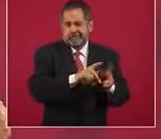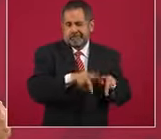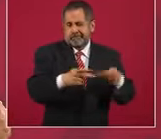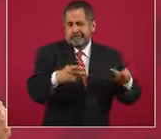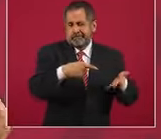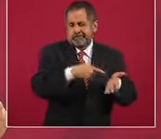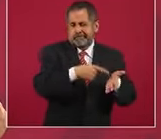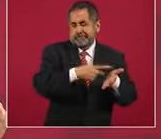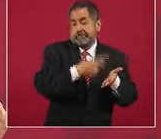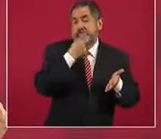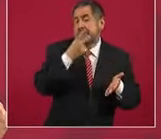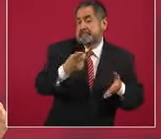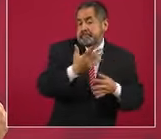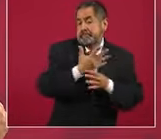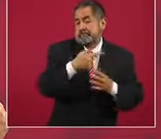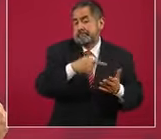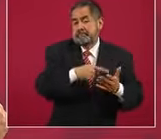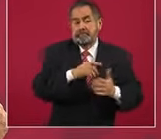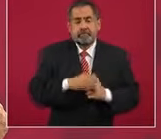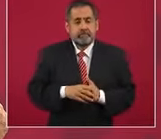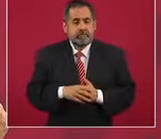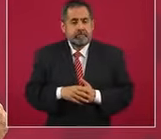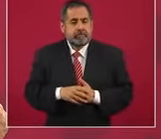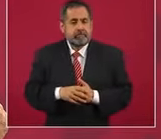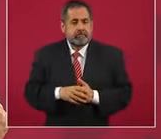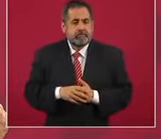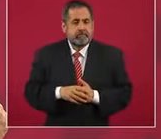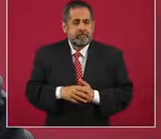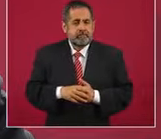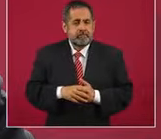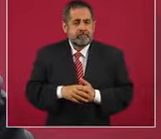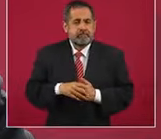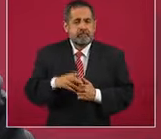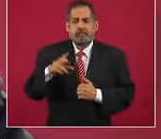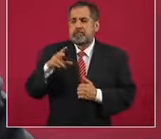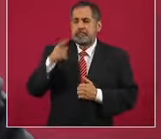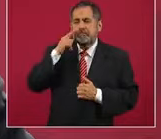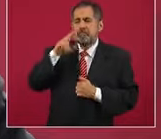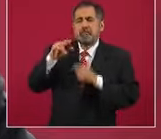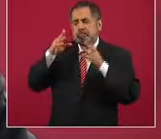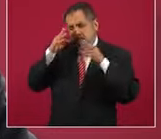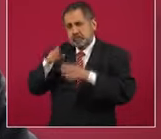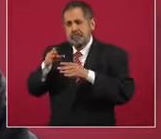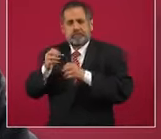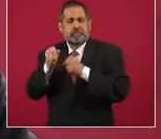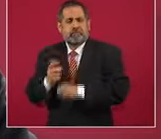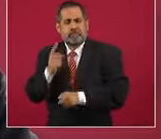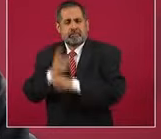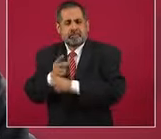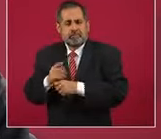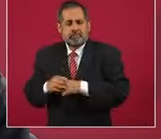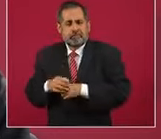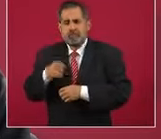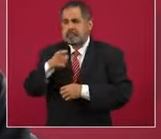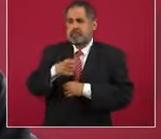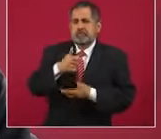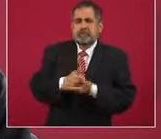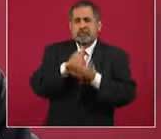no en las tareas de seguridad, que en eso no.